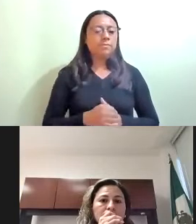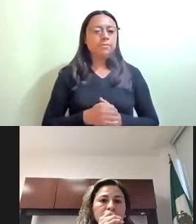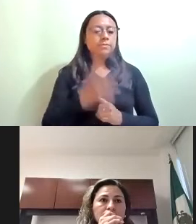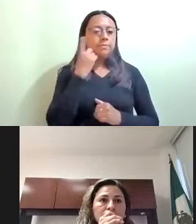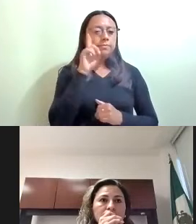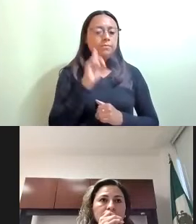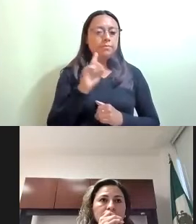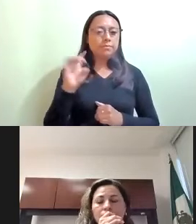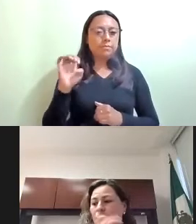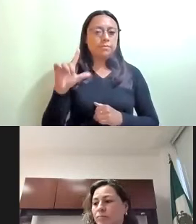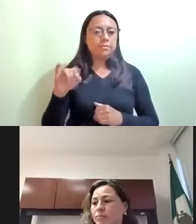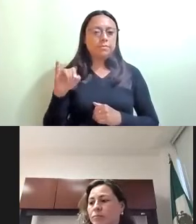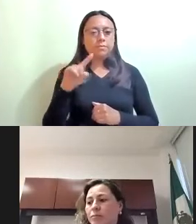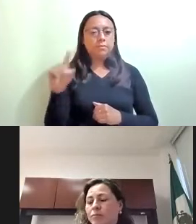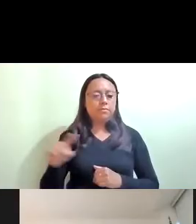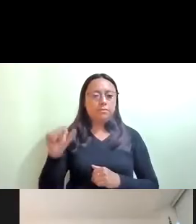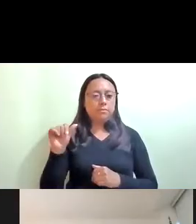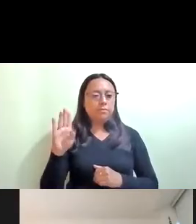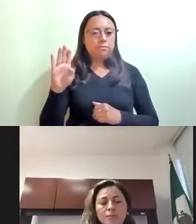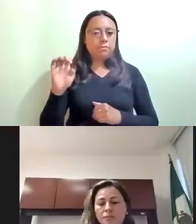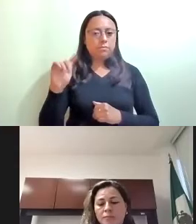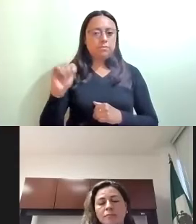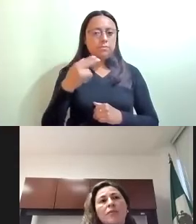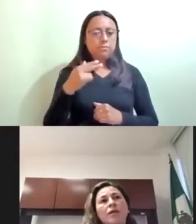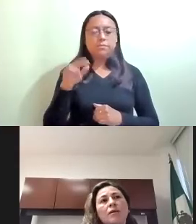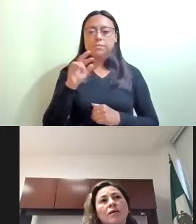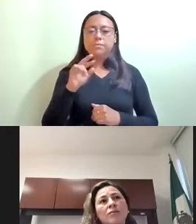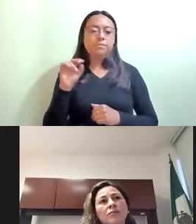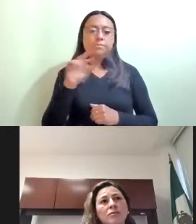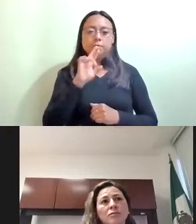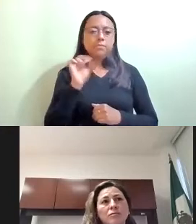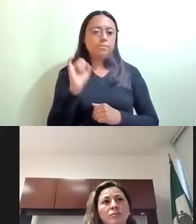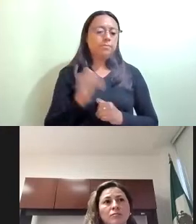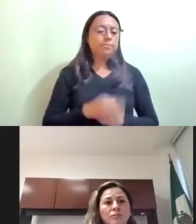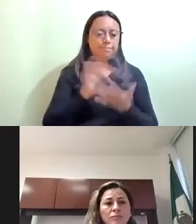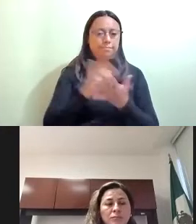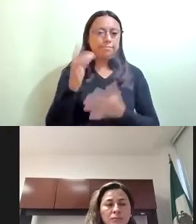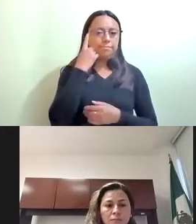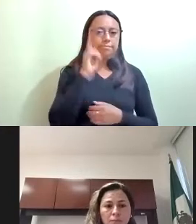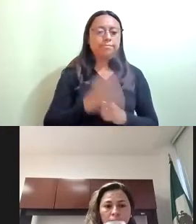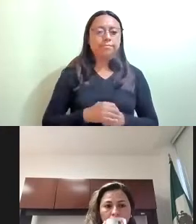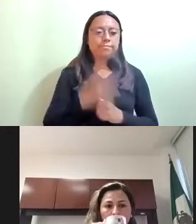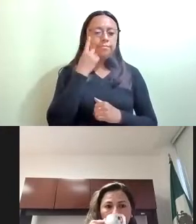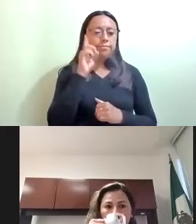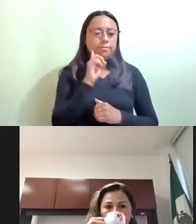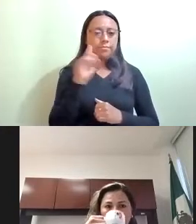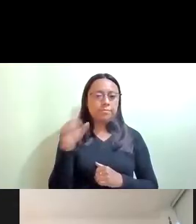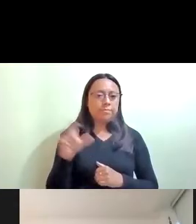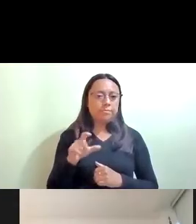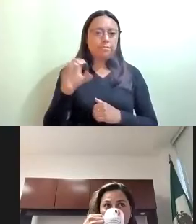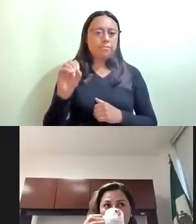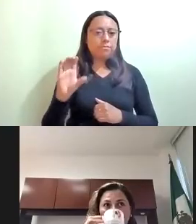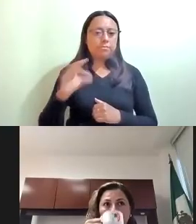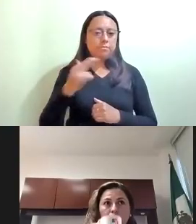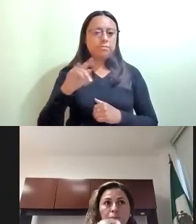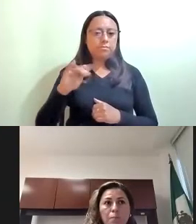Elizabeth Mateos Hernández. Elizabeth Mateos, a favor. Gracias, diputado. Diputada Xóchitl Bravo Espinosa.